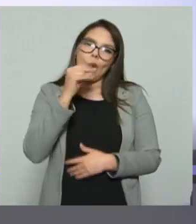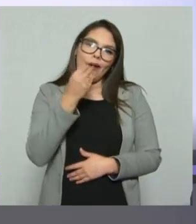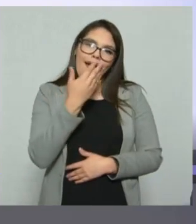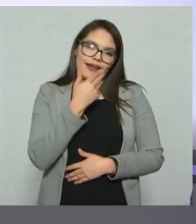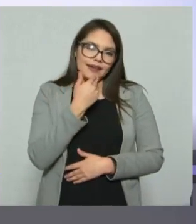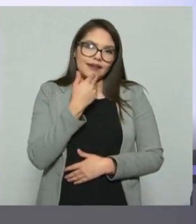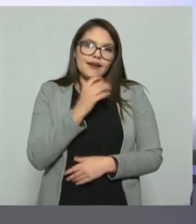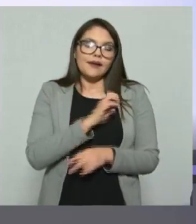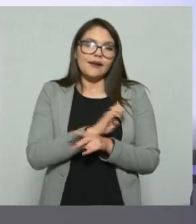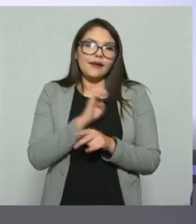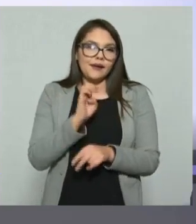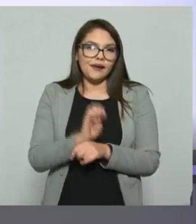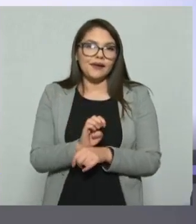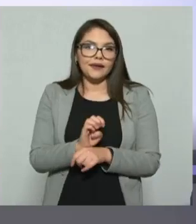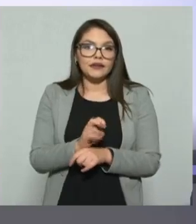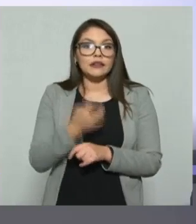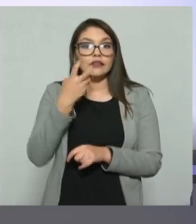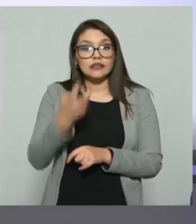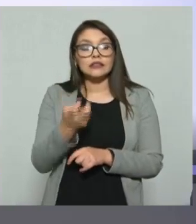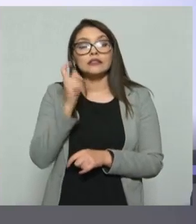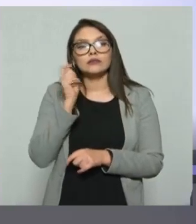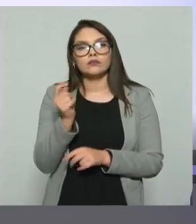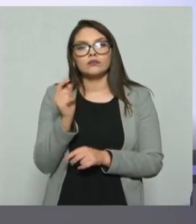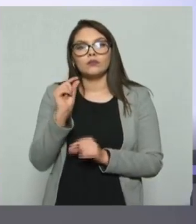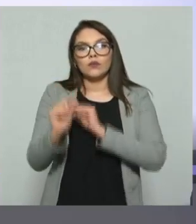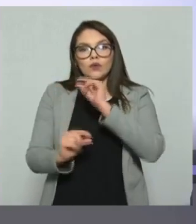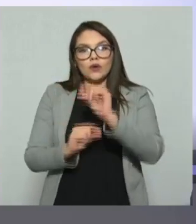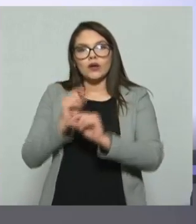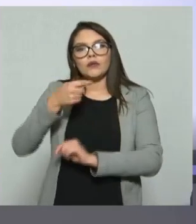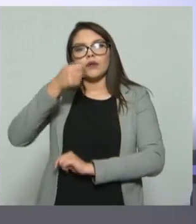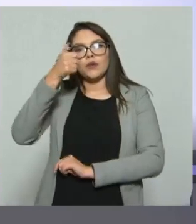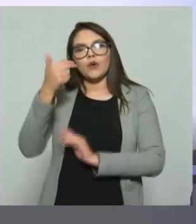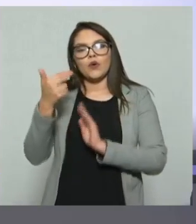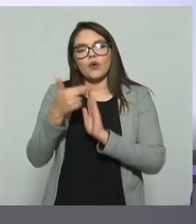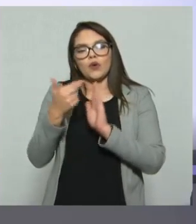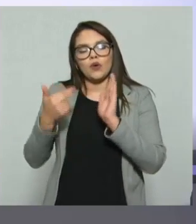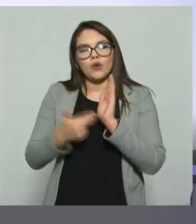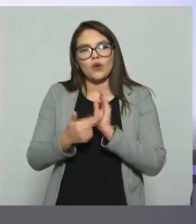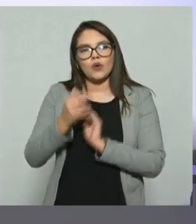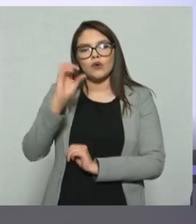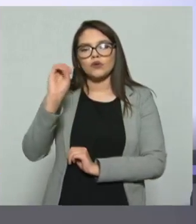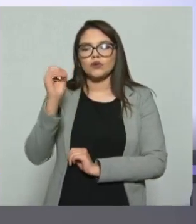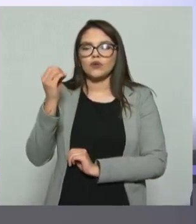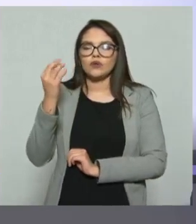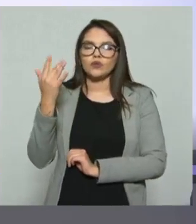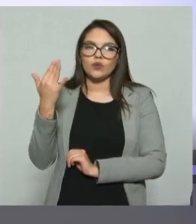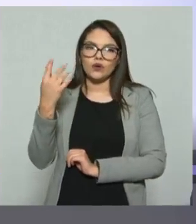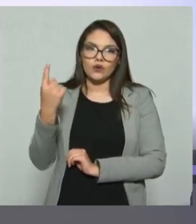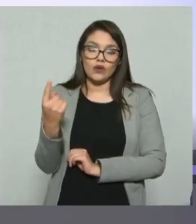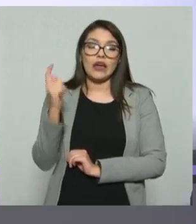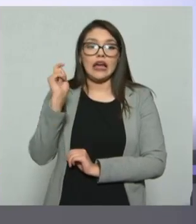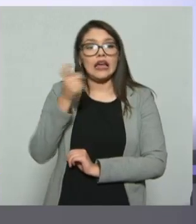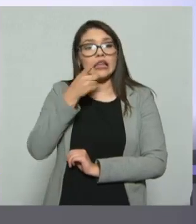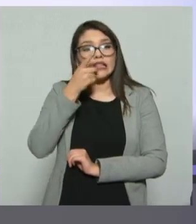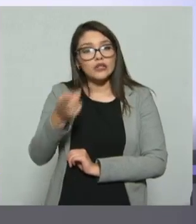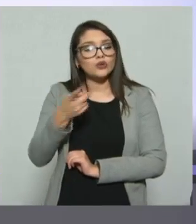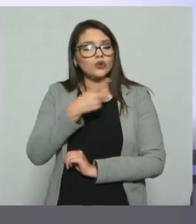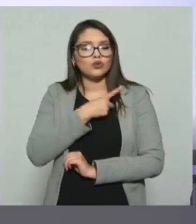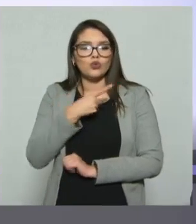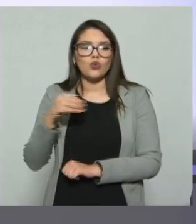es que pues este fue un primer paso de la norma 051, en donde únicamente se ponen estos